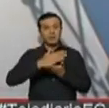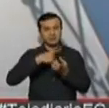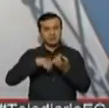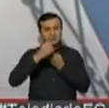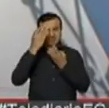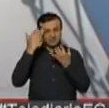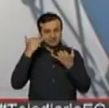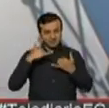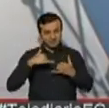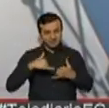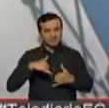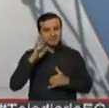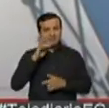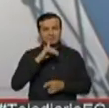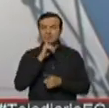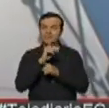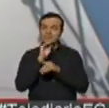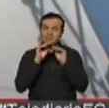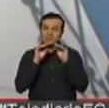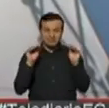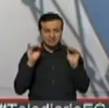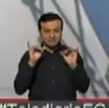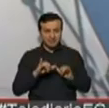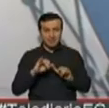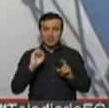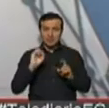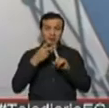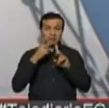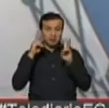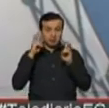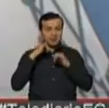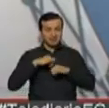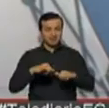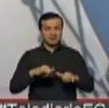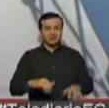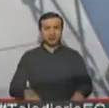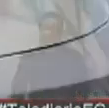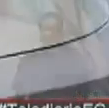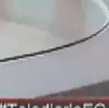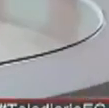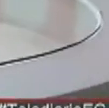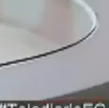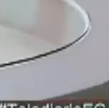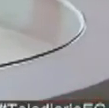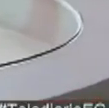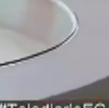y enseguida volvemos con ustedes, amigos y amigas, ya con nuestro siguiente tema en Primera Impresión. We'll be right back.